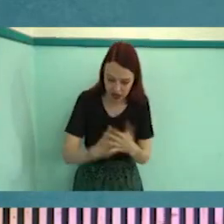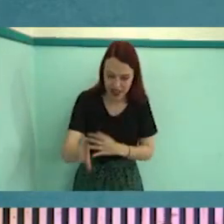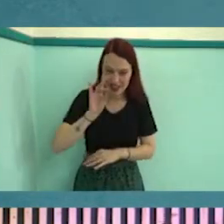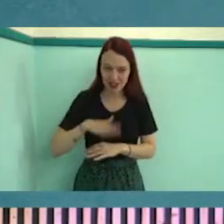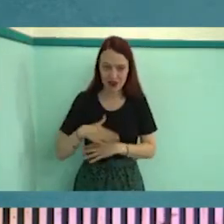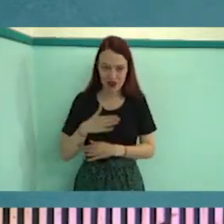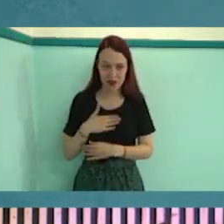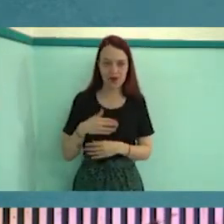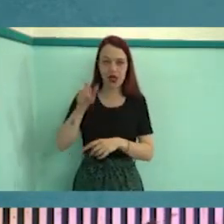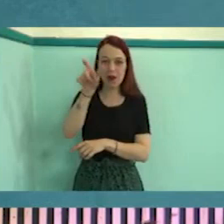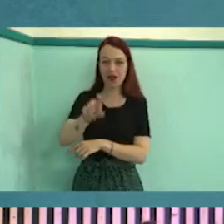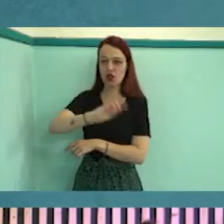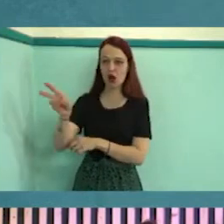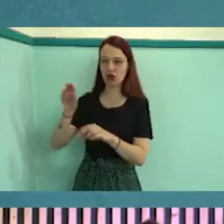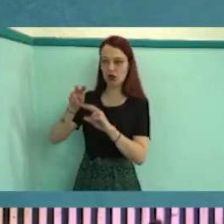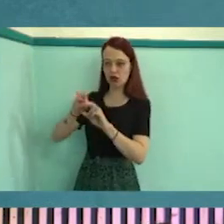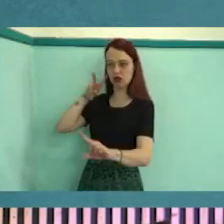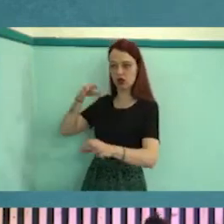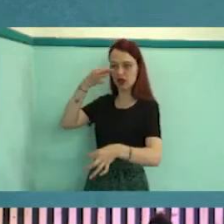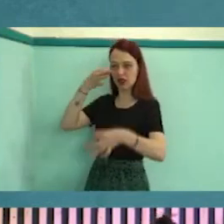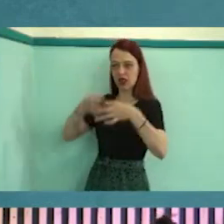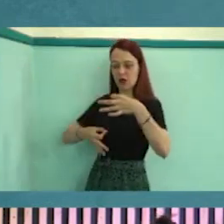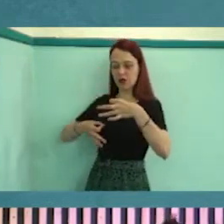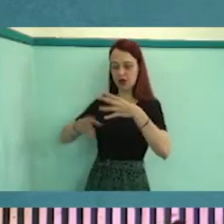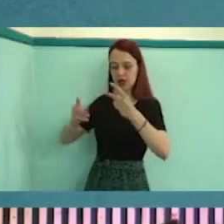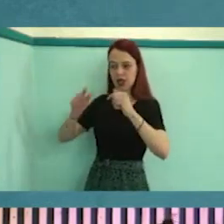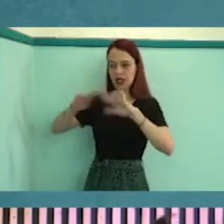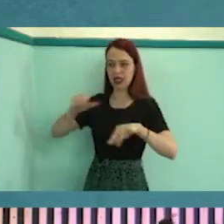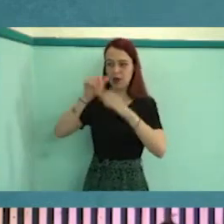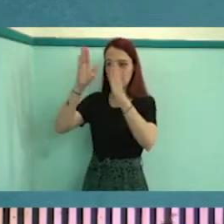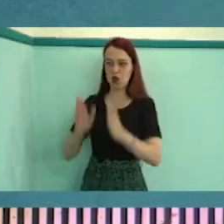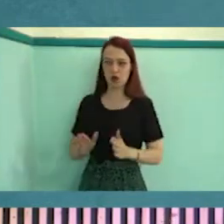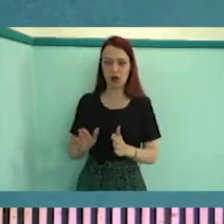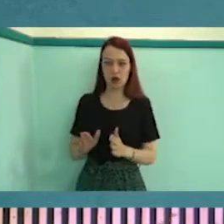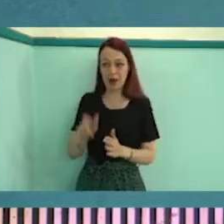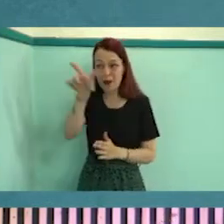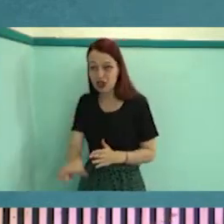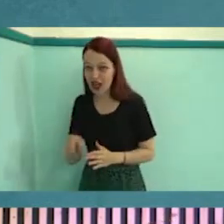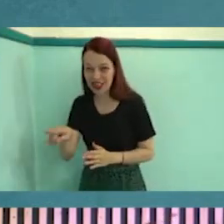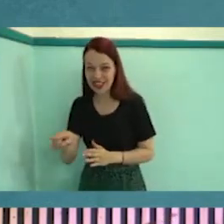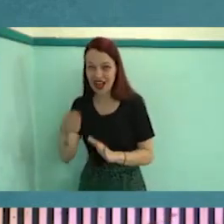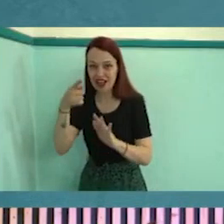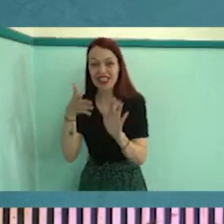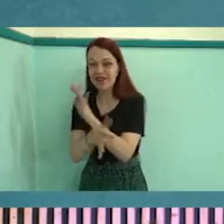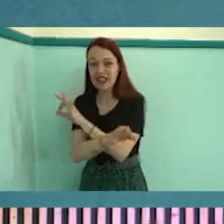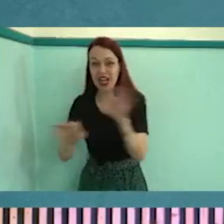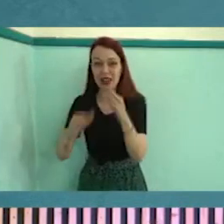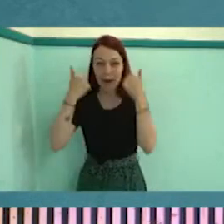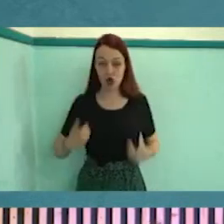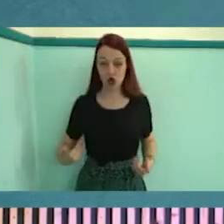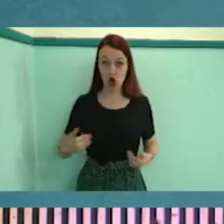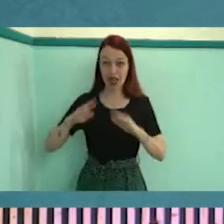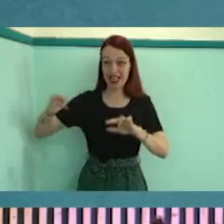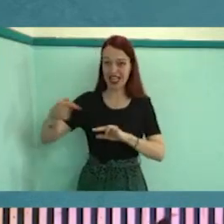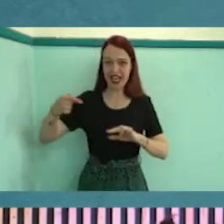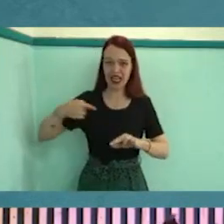demás por su corporalidad dice nada de ellos y todo de ti todo de ti todo del que ejerce esa ese juicio cuando